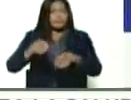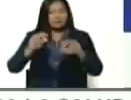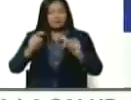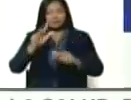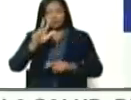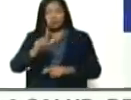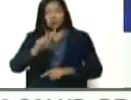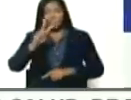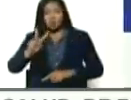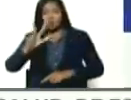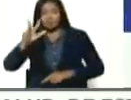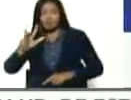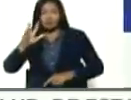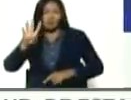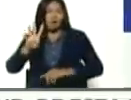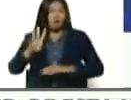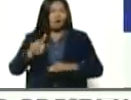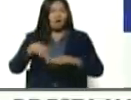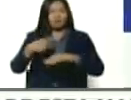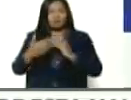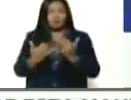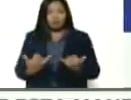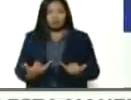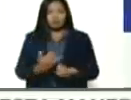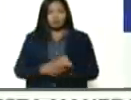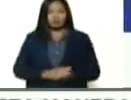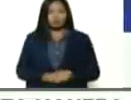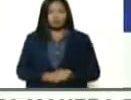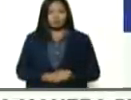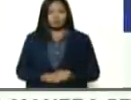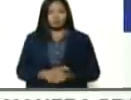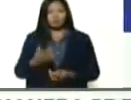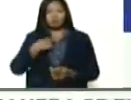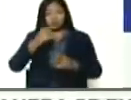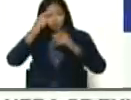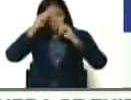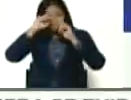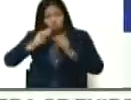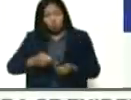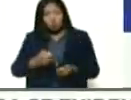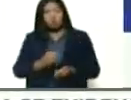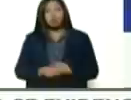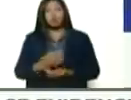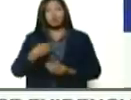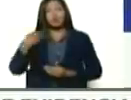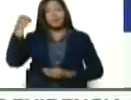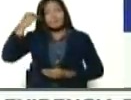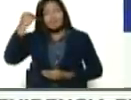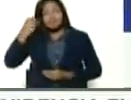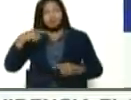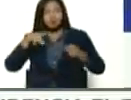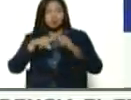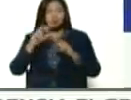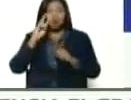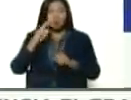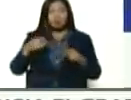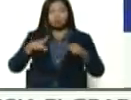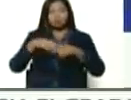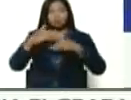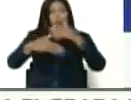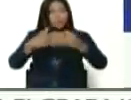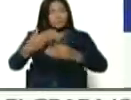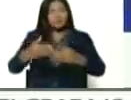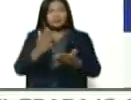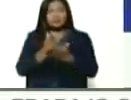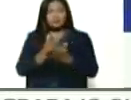pasos adelante es muy importante así lo reconozco así lo creo así lo veo permanentemente